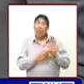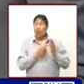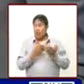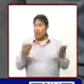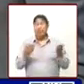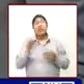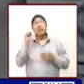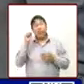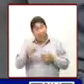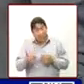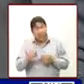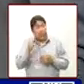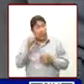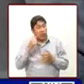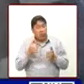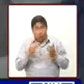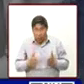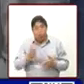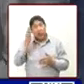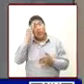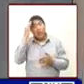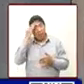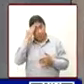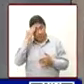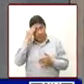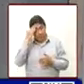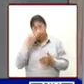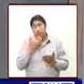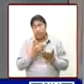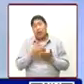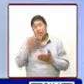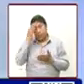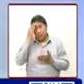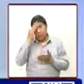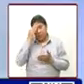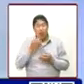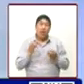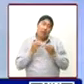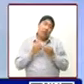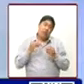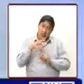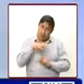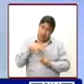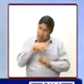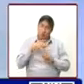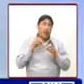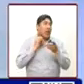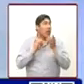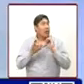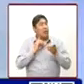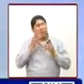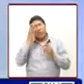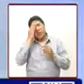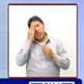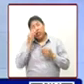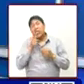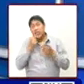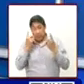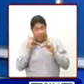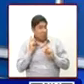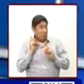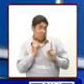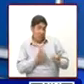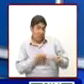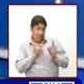de situaciones. A eso me iba, ¿no? Porque el jugador también sabe que está expuesto, bien lo decías vos, ¿no? Pero más aún ser en un escenario deportivo. Sí, sí. Yo sé que la hinchada,